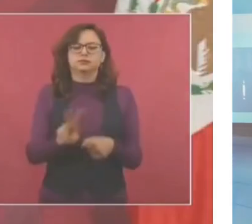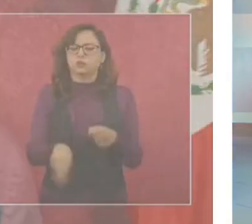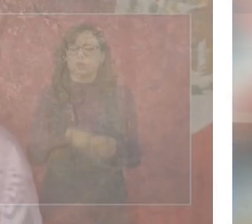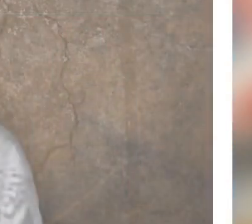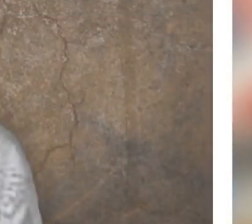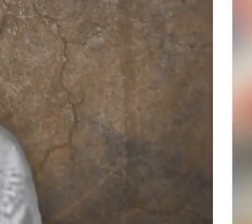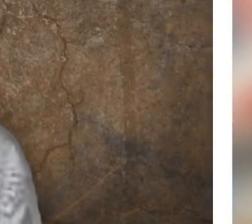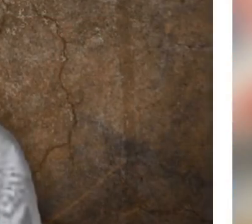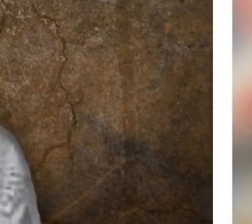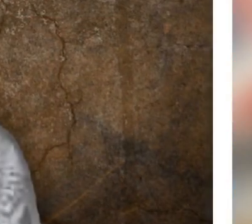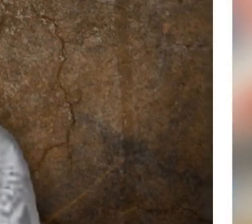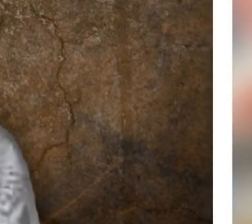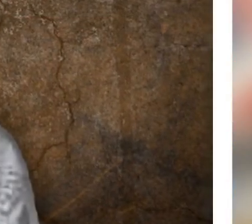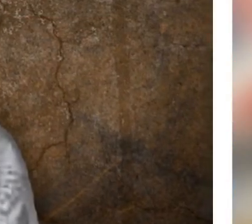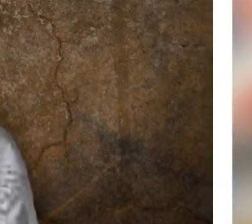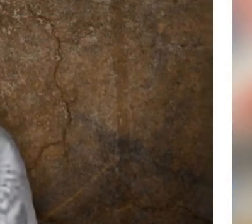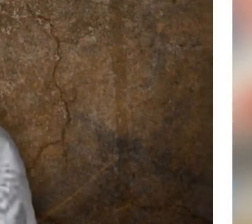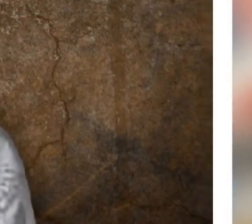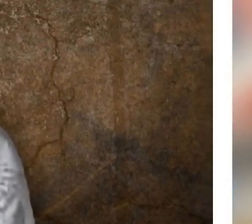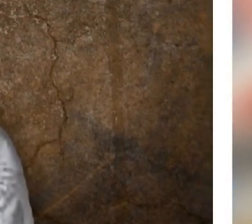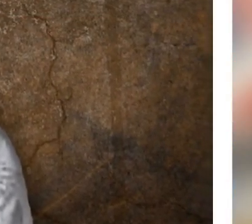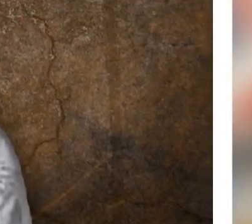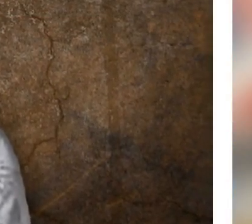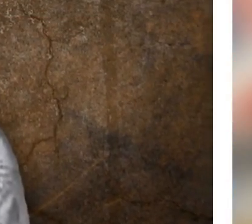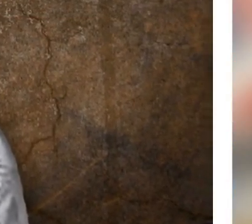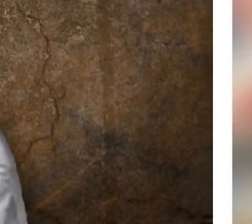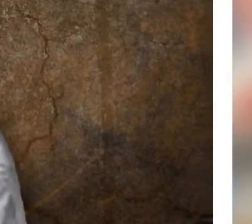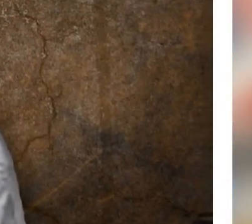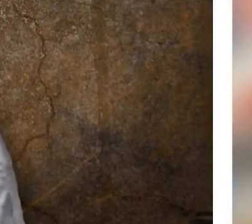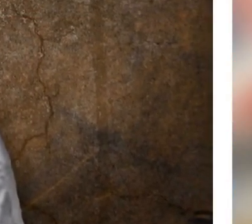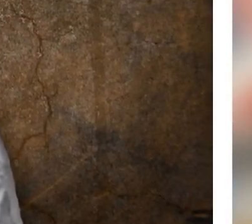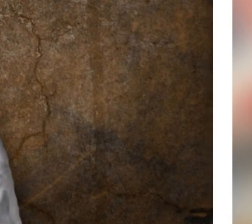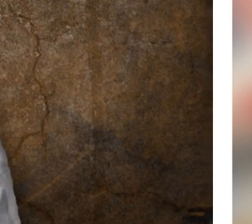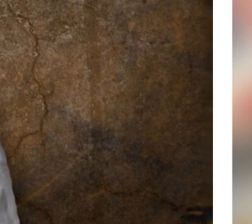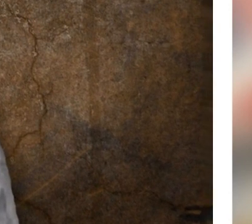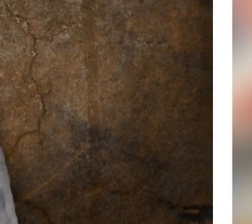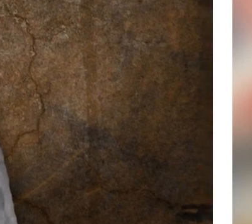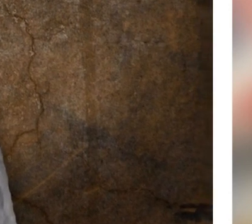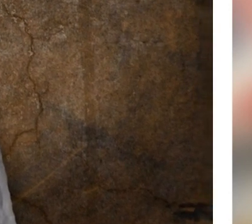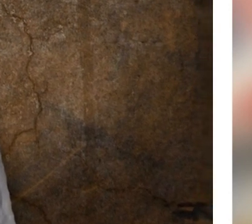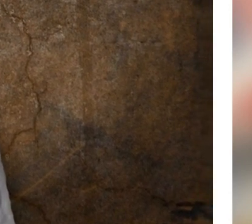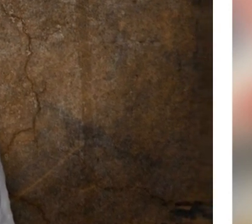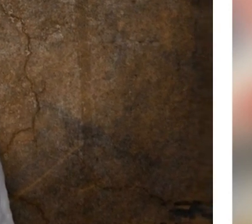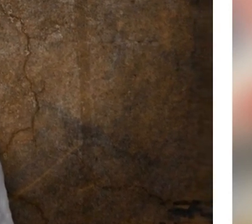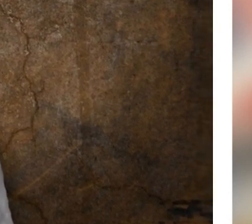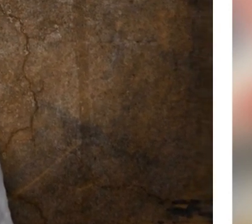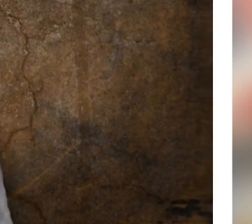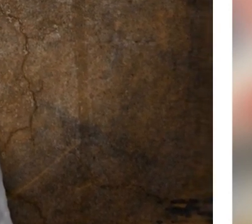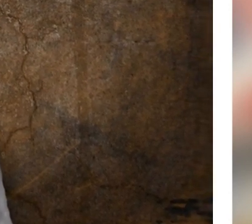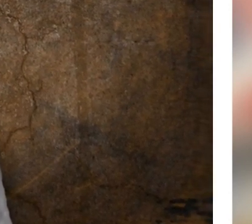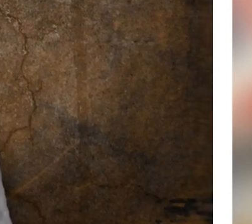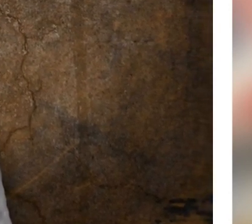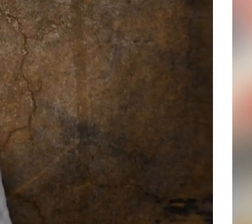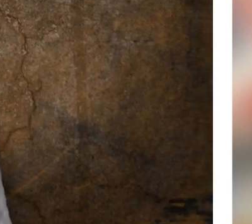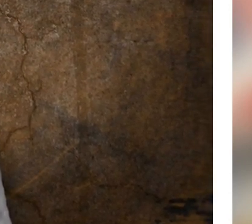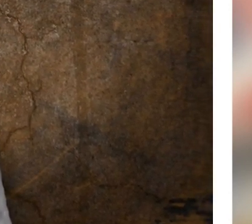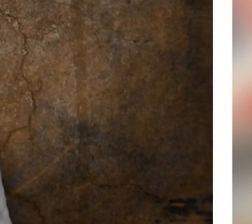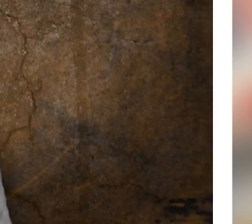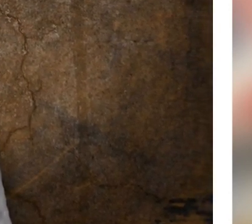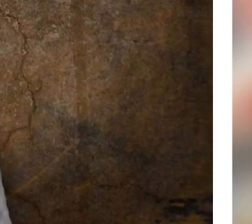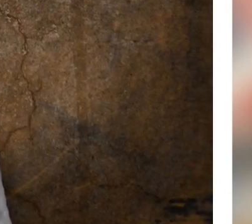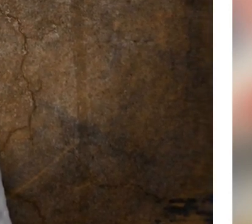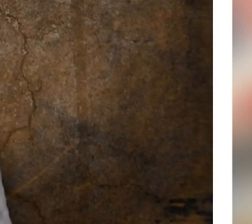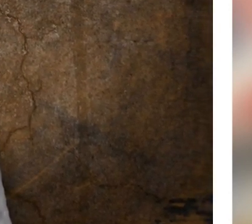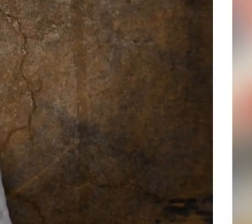reiteró que su gobierno protegerá las vidas humanas incluso las de los delincuentes durante la conferencia matutina en palacio nacional